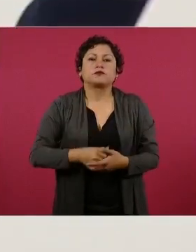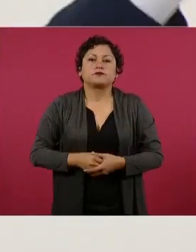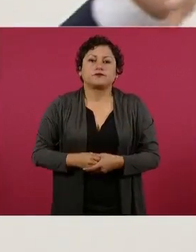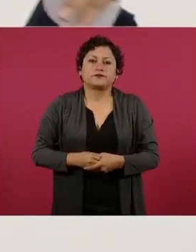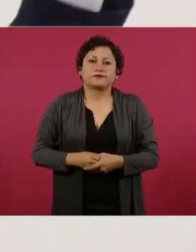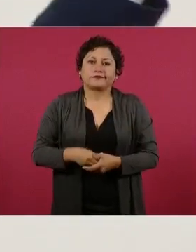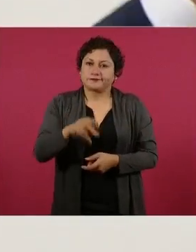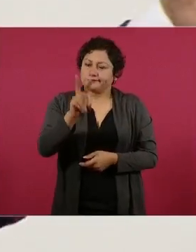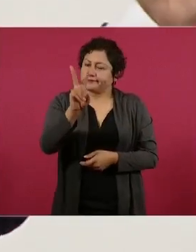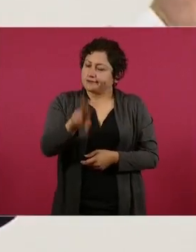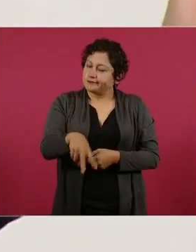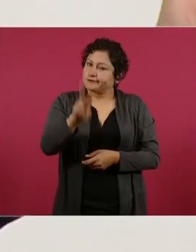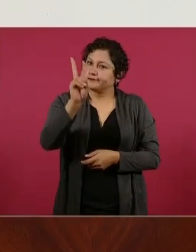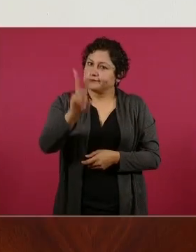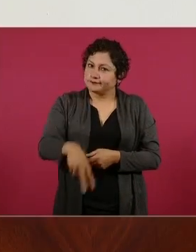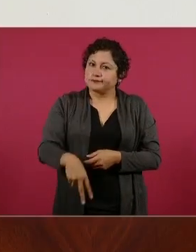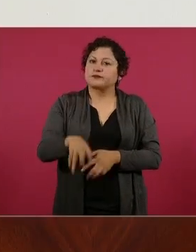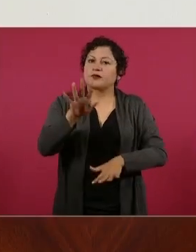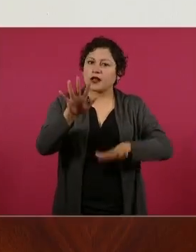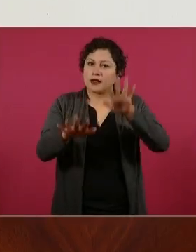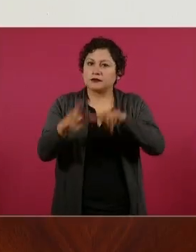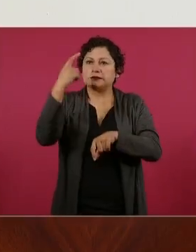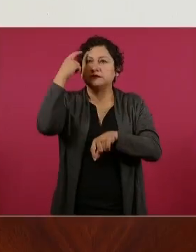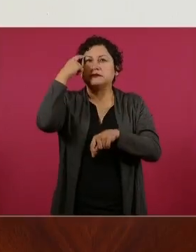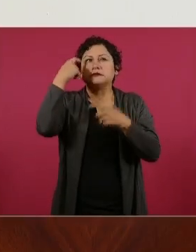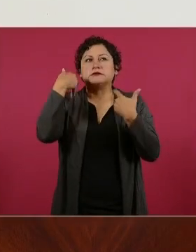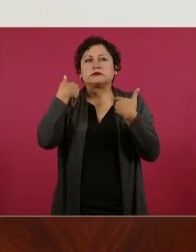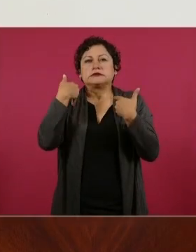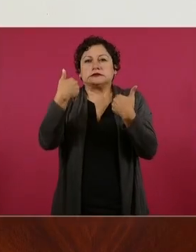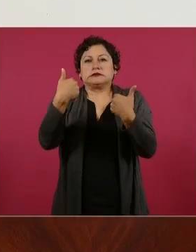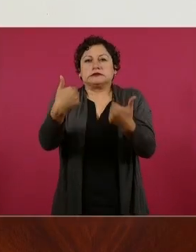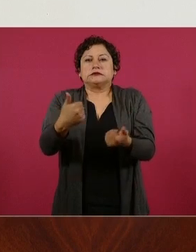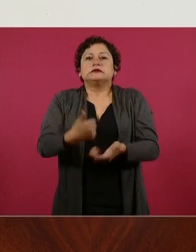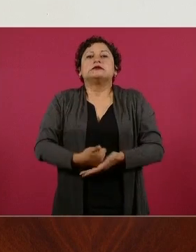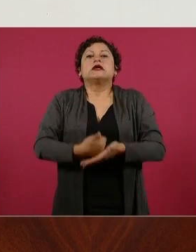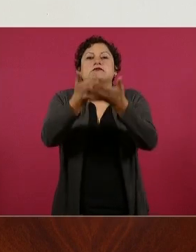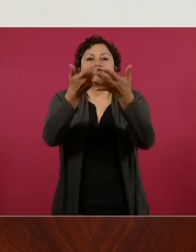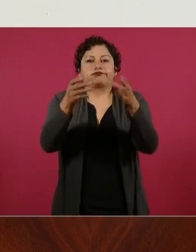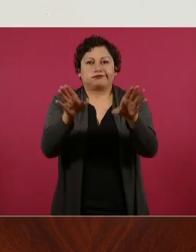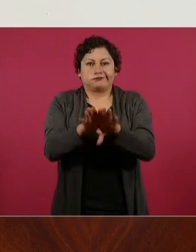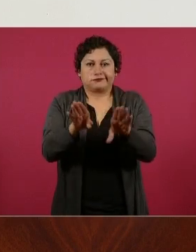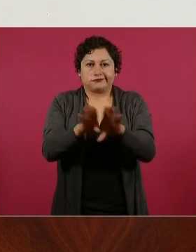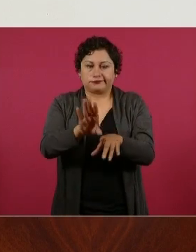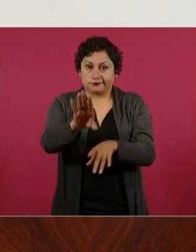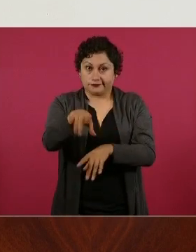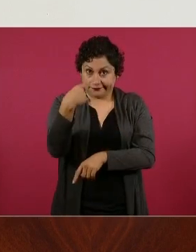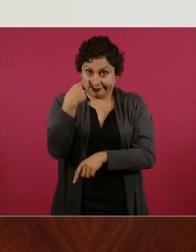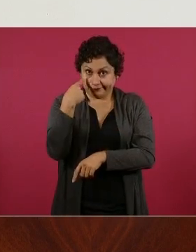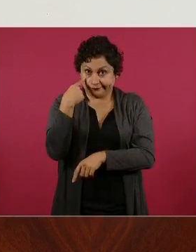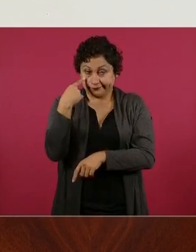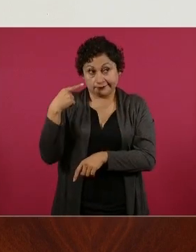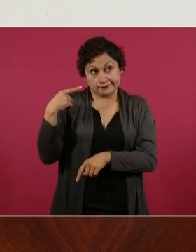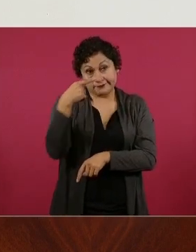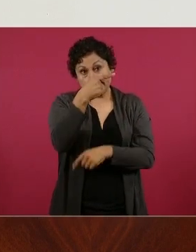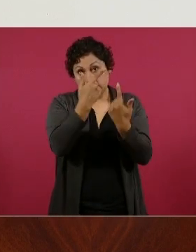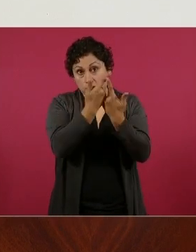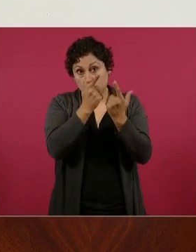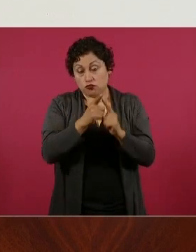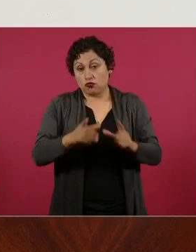ayuda mucho a entender lo que está pasando. El problema que tienen nuestros adversarios, los del bloque conservador,